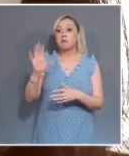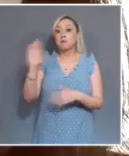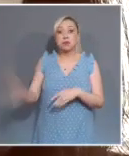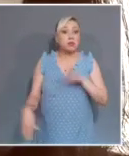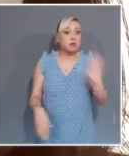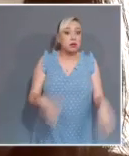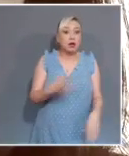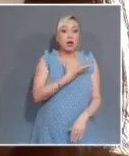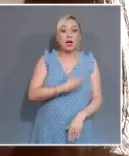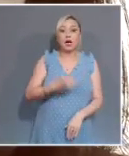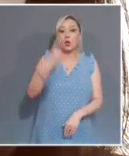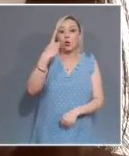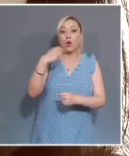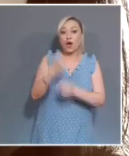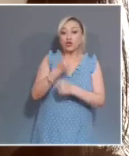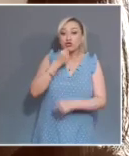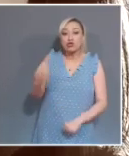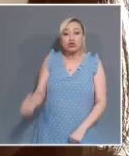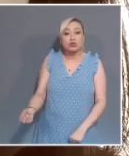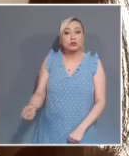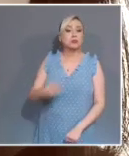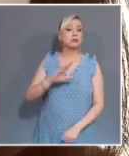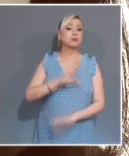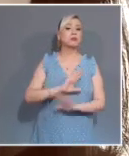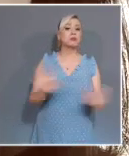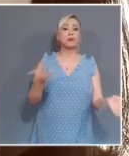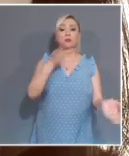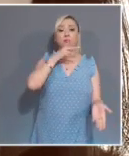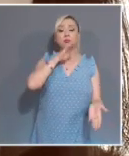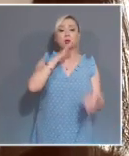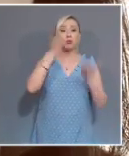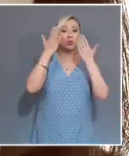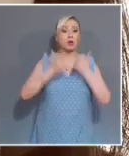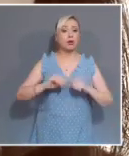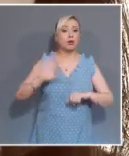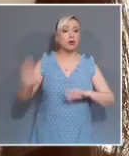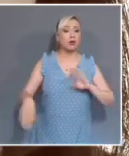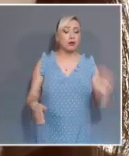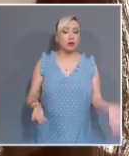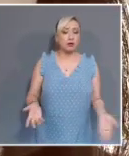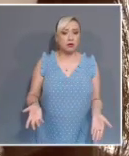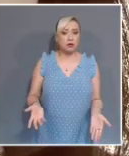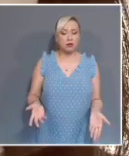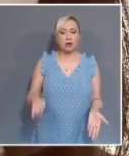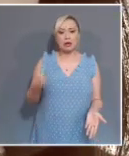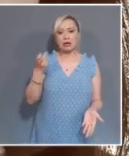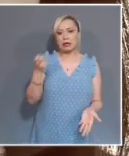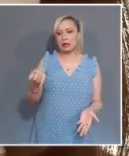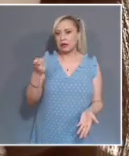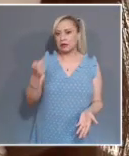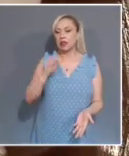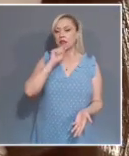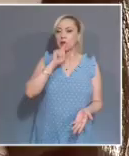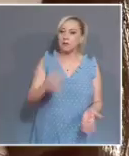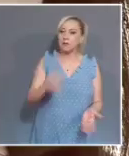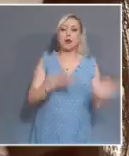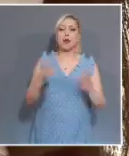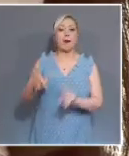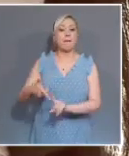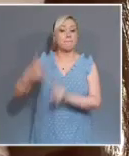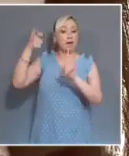fundadora de un colectivo en Morelos en honor a su hija desaparecida y después localizada sin vida, fue asesinada en Temixco en